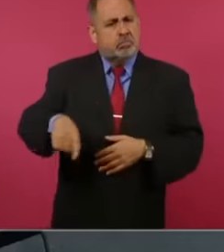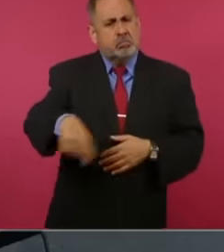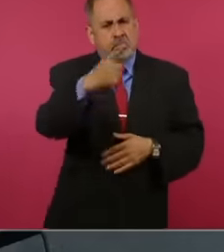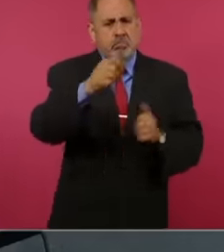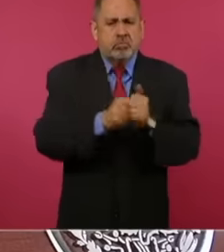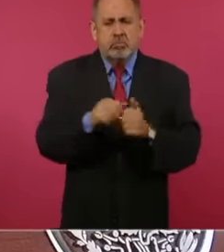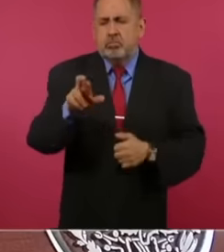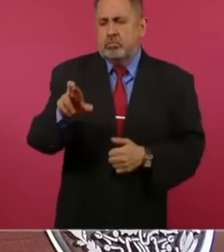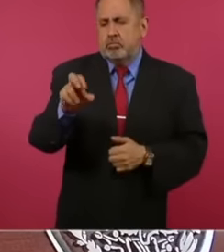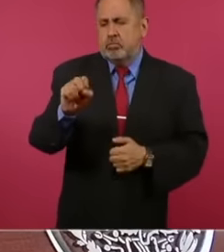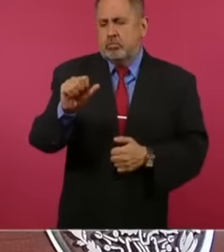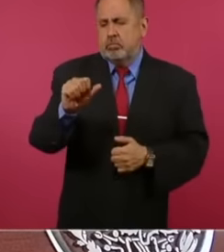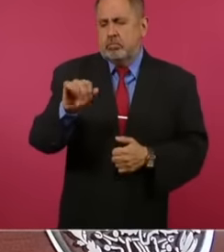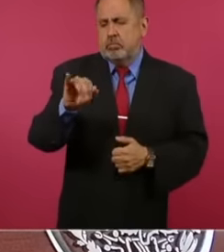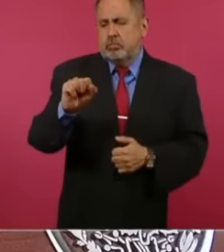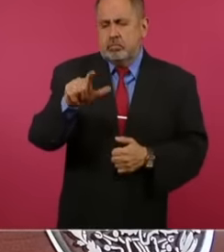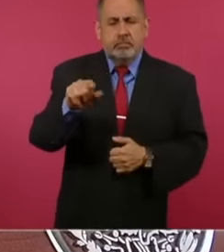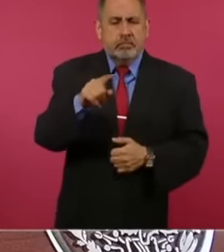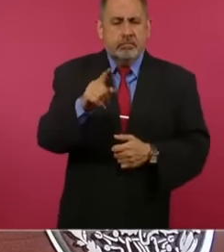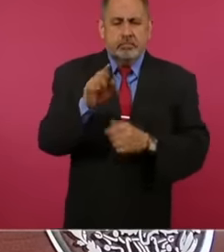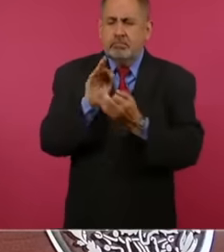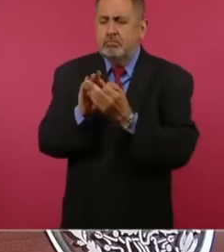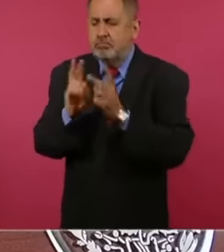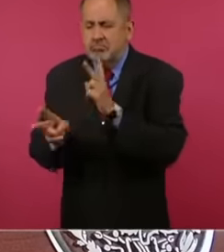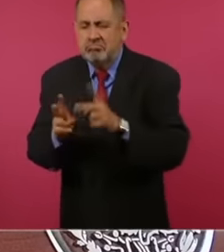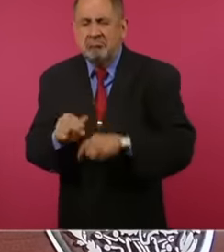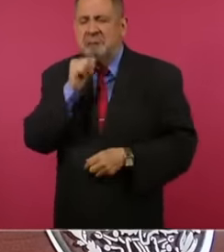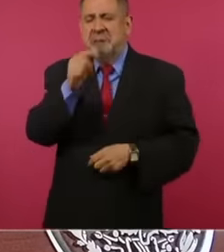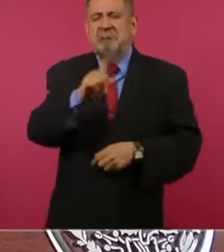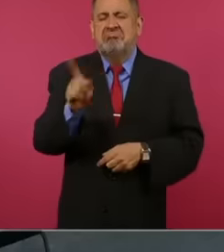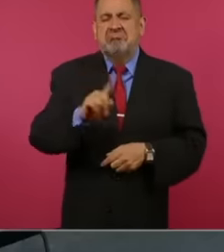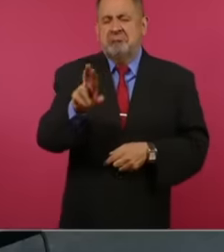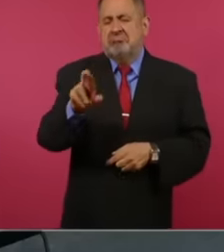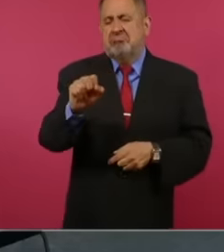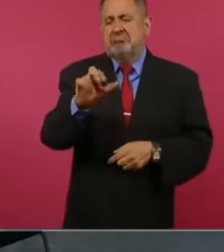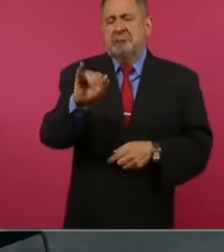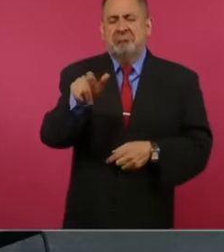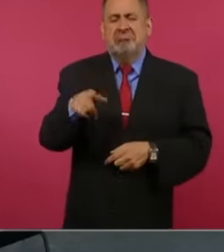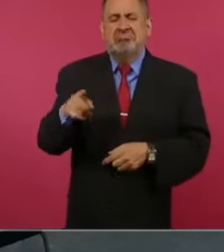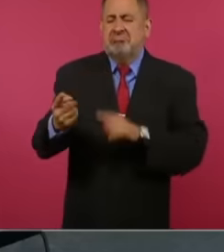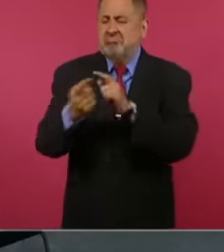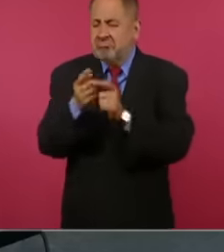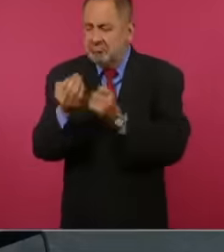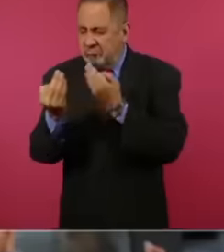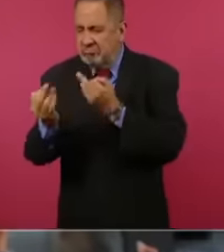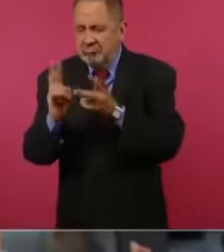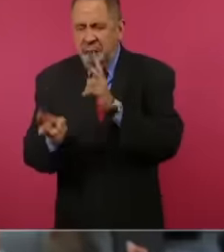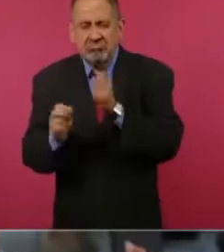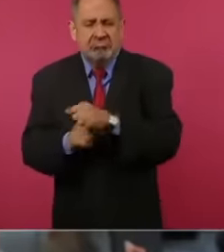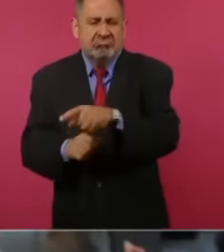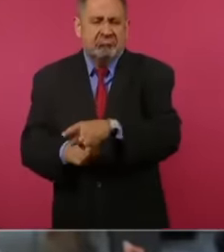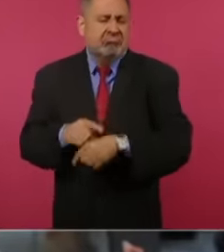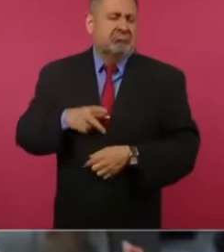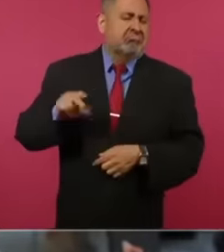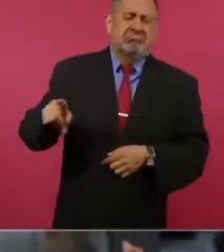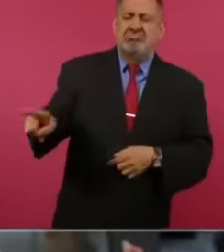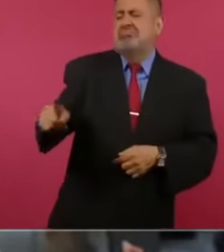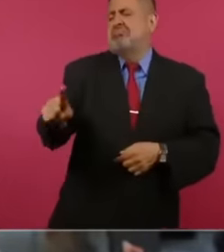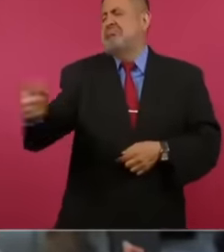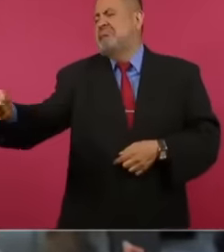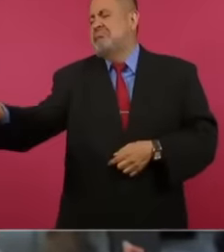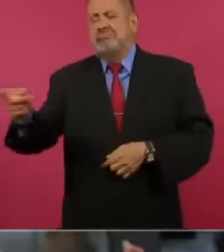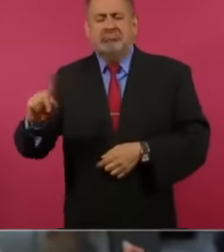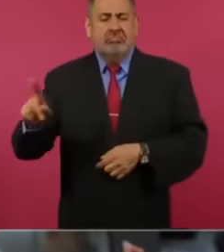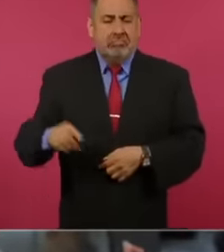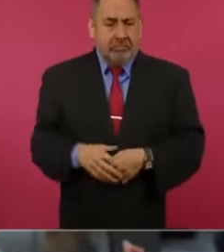Rosa Isela. No los recibió Rosa Isela. Rosa Isela no recibe. Pues gente de. Le dijeron que no, que nunca. Es más,